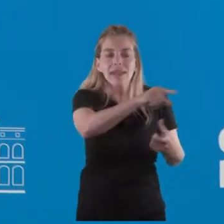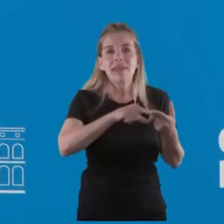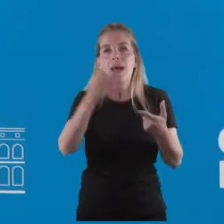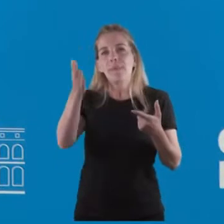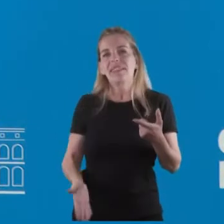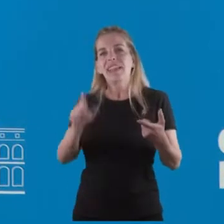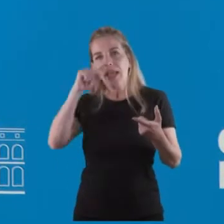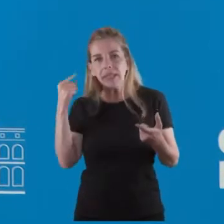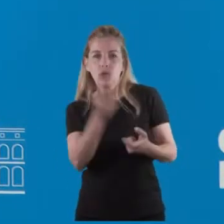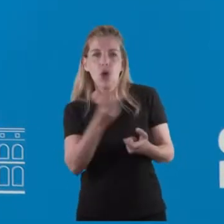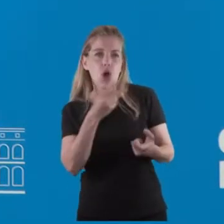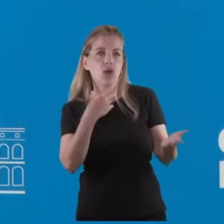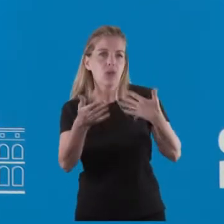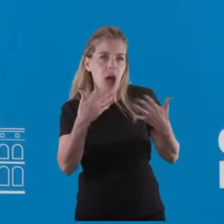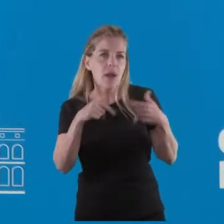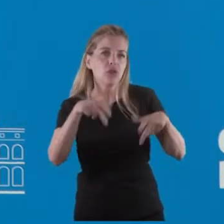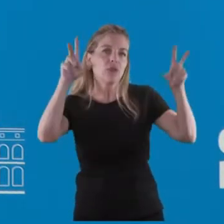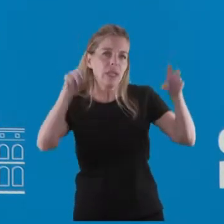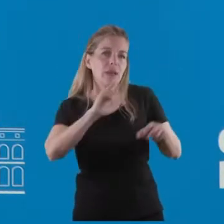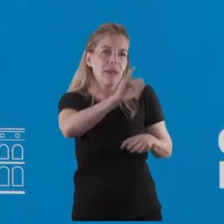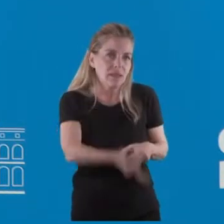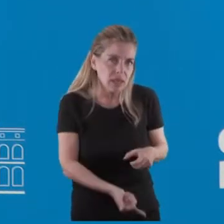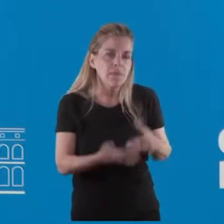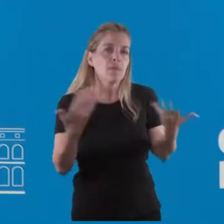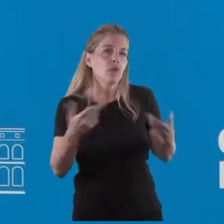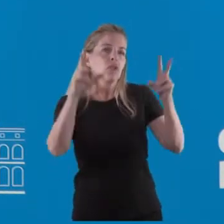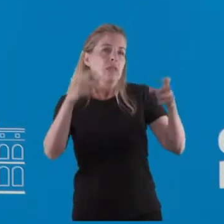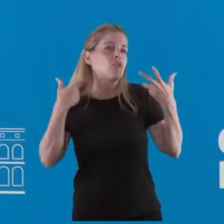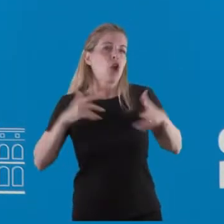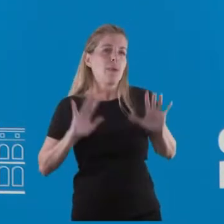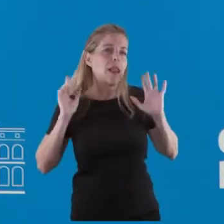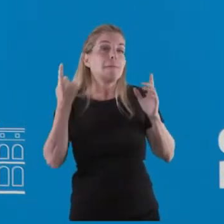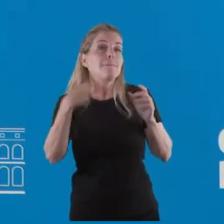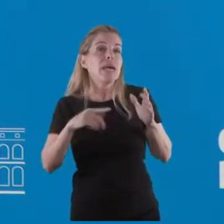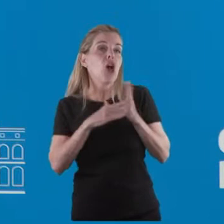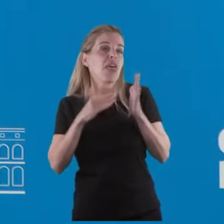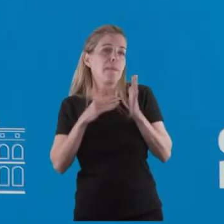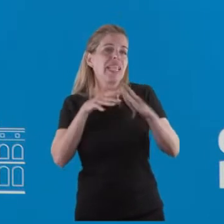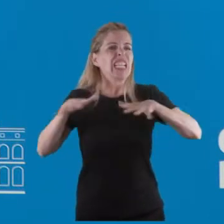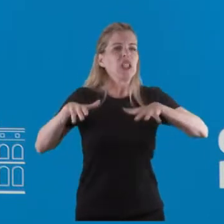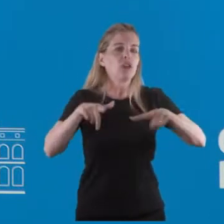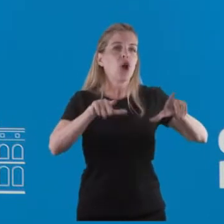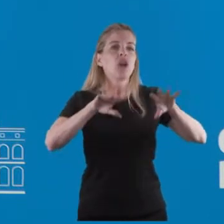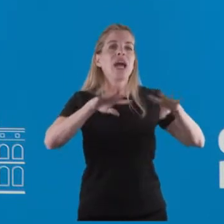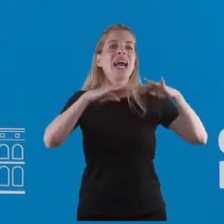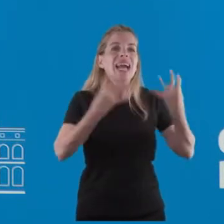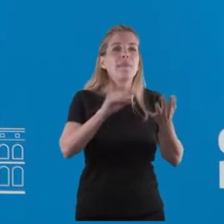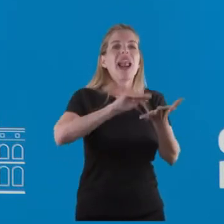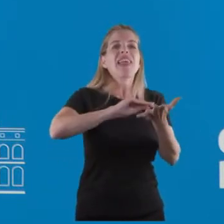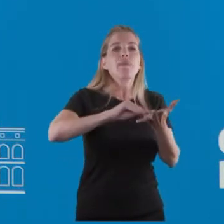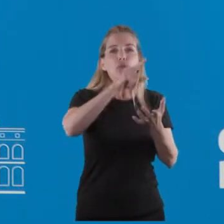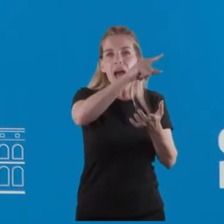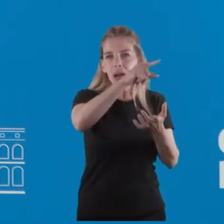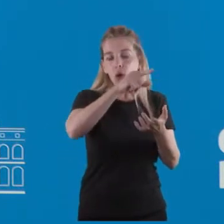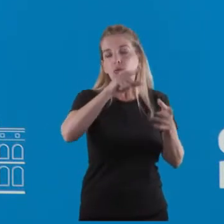porque formamos parte del mismo espacio político con el presidente de la nación pero las estrategias de la cámara de diputado y del bloque de la cámara de diputados se